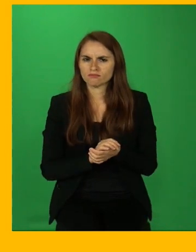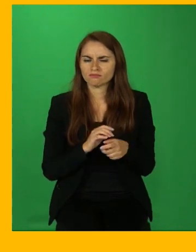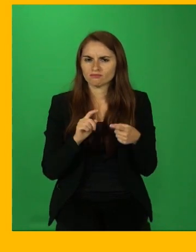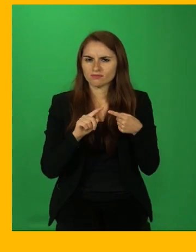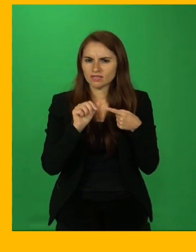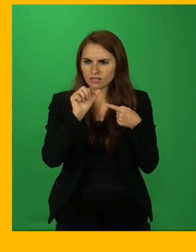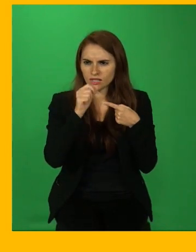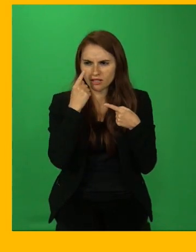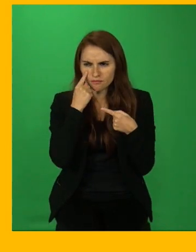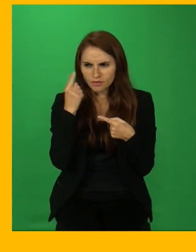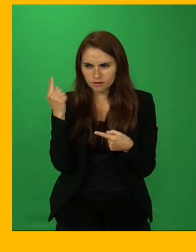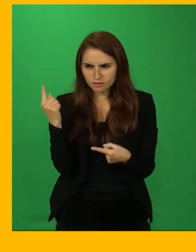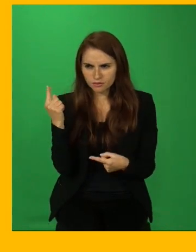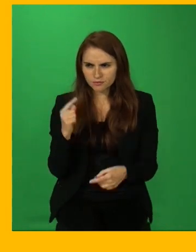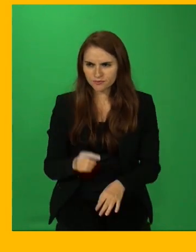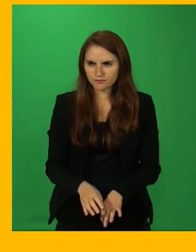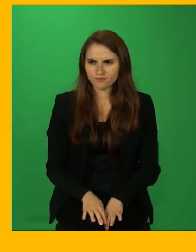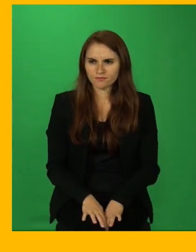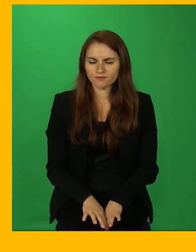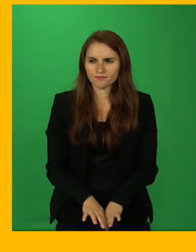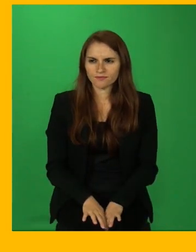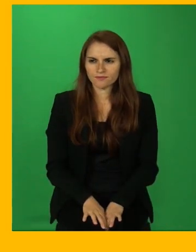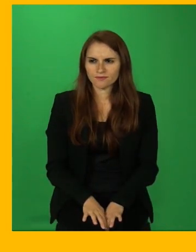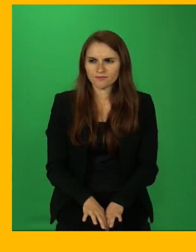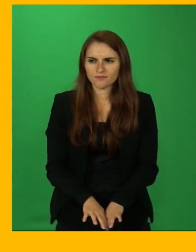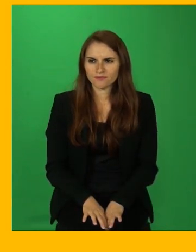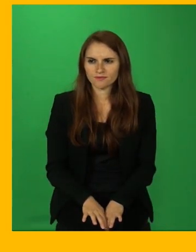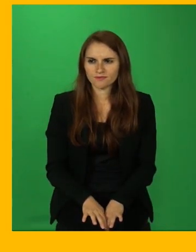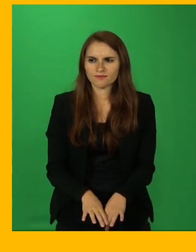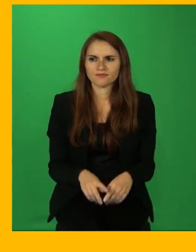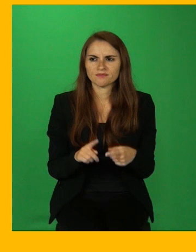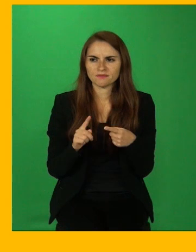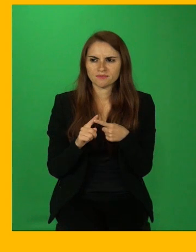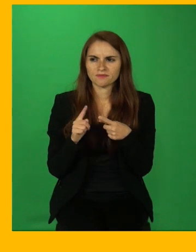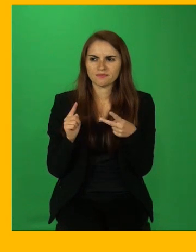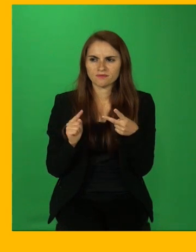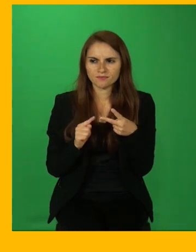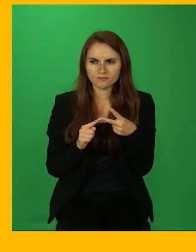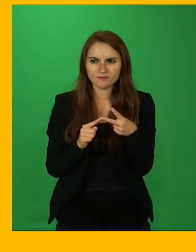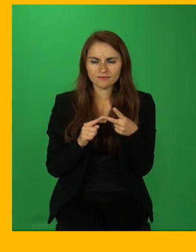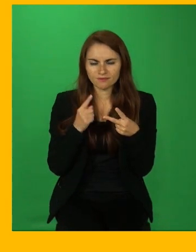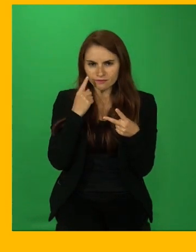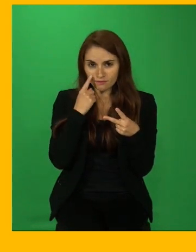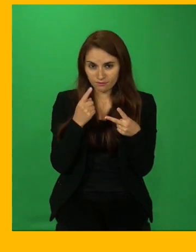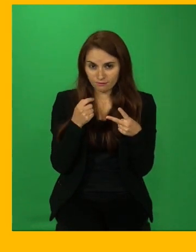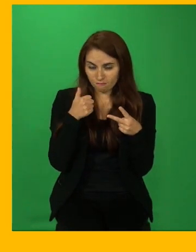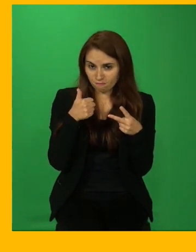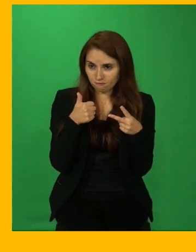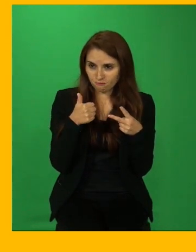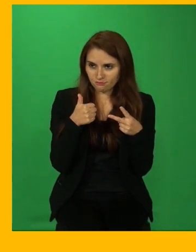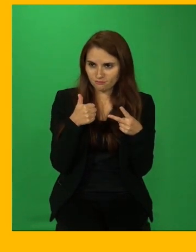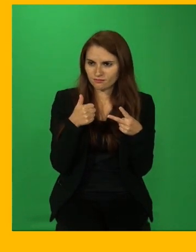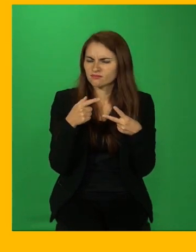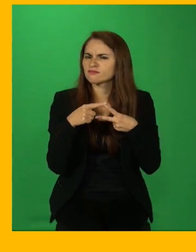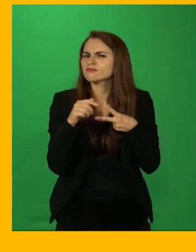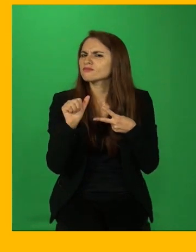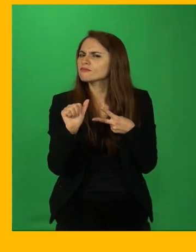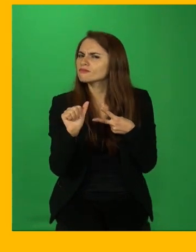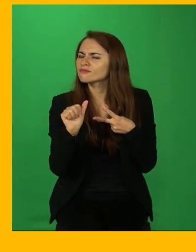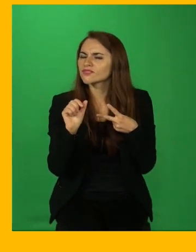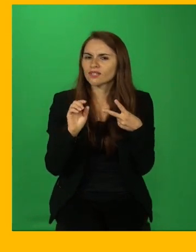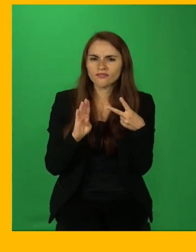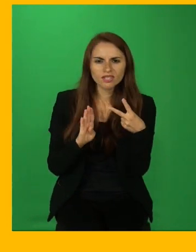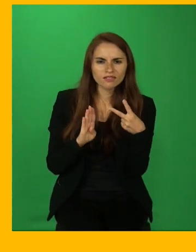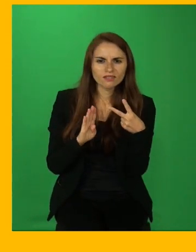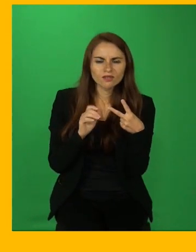bien en la letra b ya no tienes lista es la es la